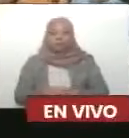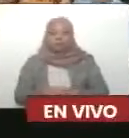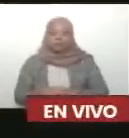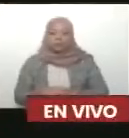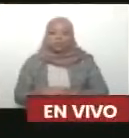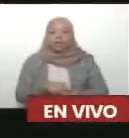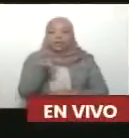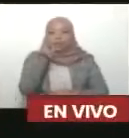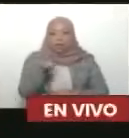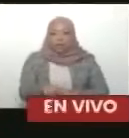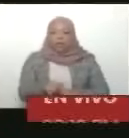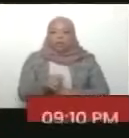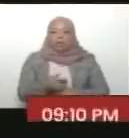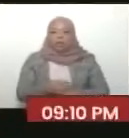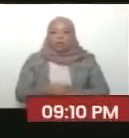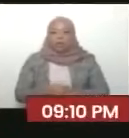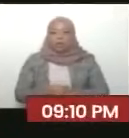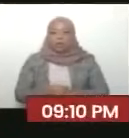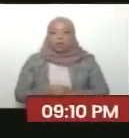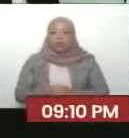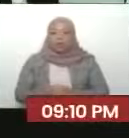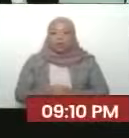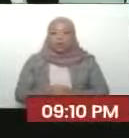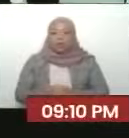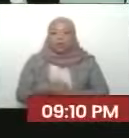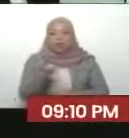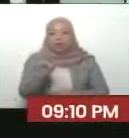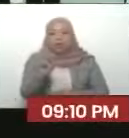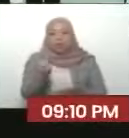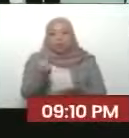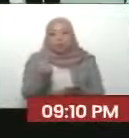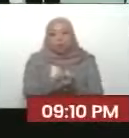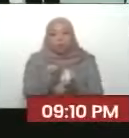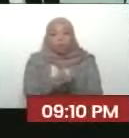Y también en las páginas web.